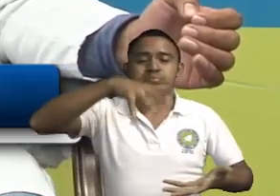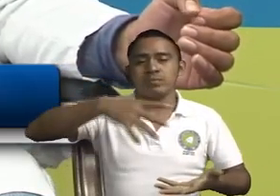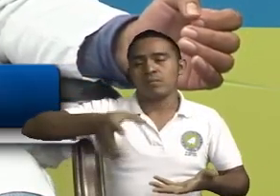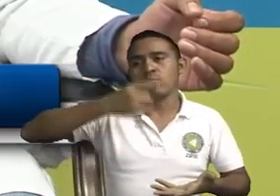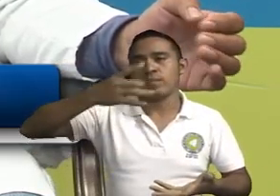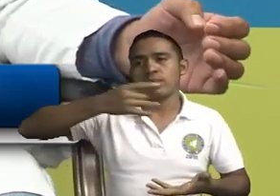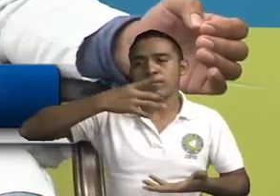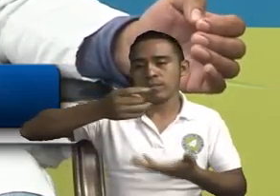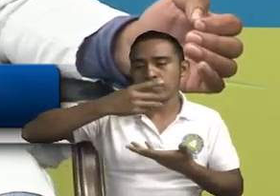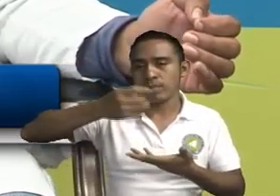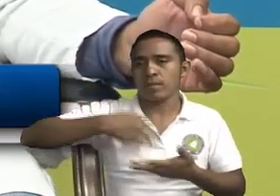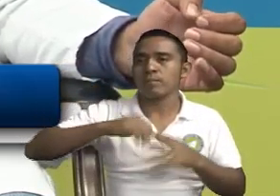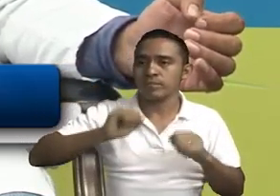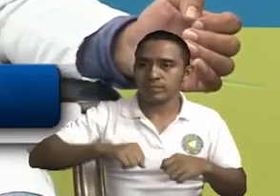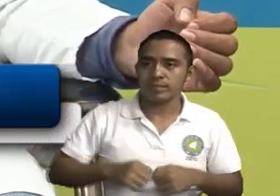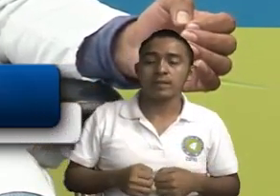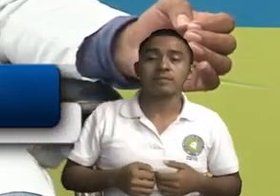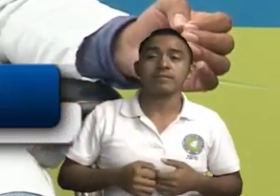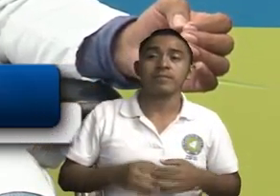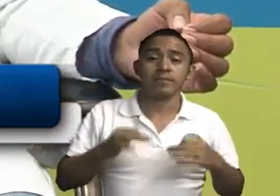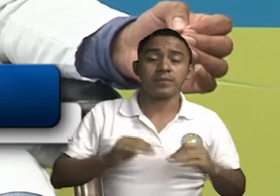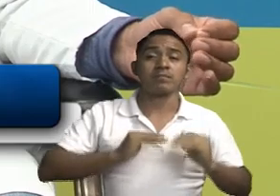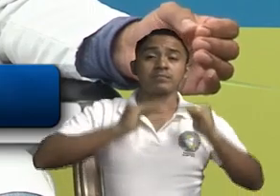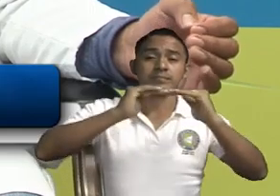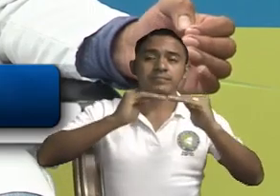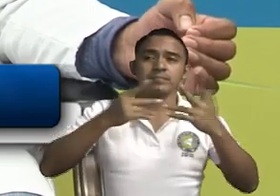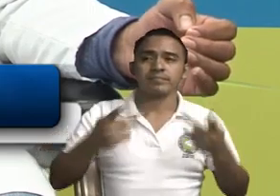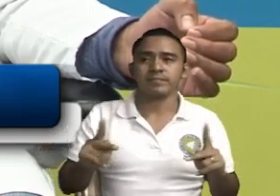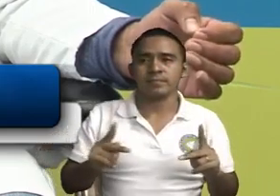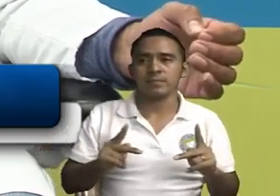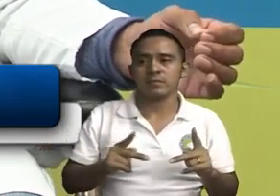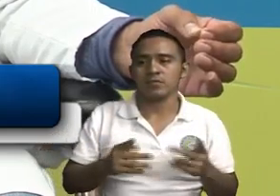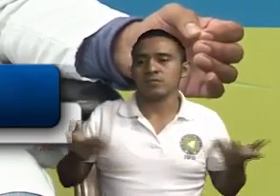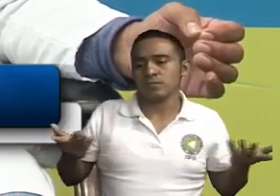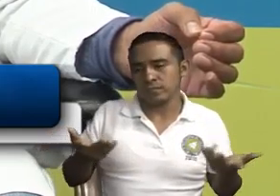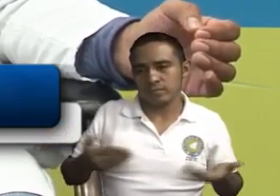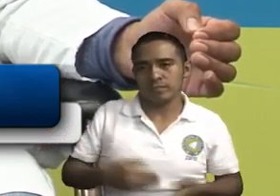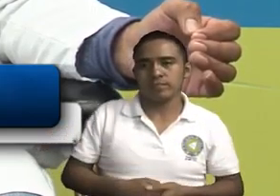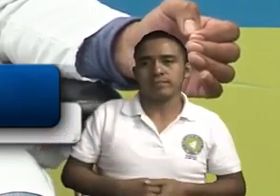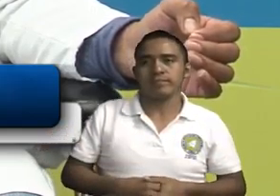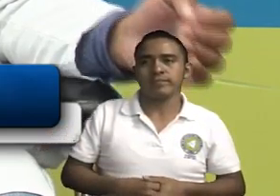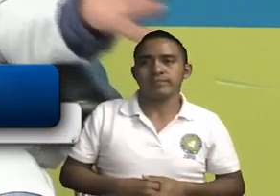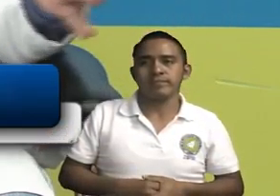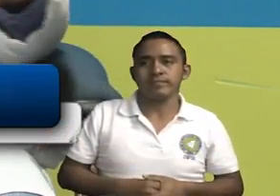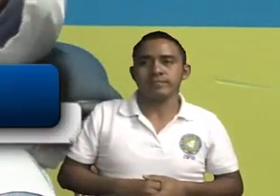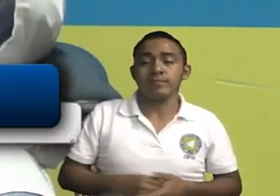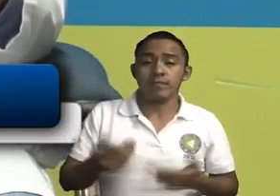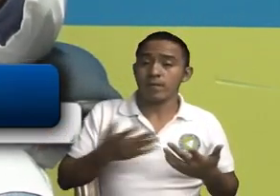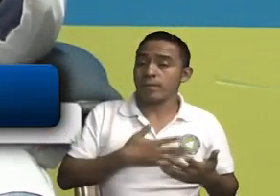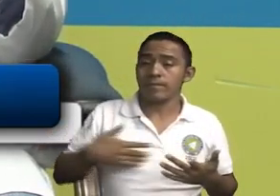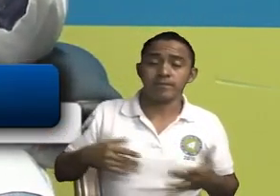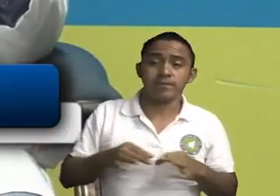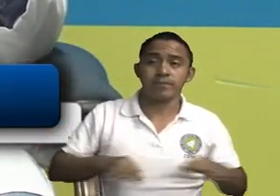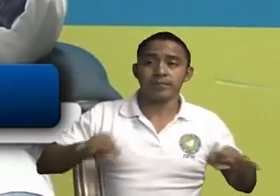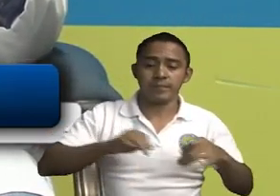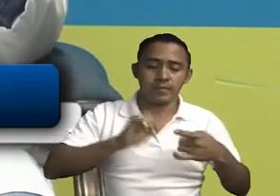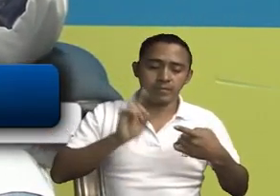sí, puede ser que lleguen a algún grado de estabilidad, pero ¿a cambio de qué? Entonces, lo más importante es,